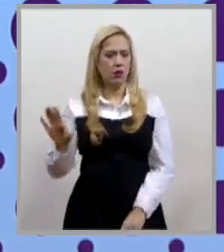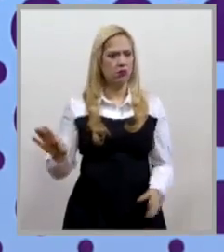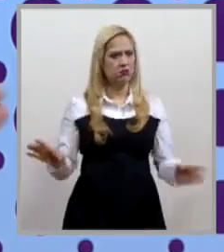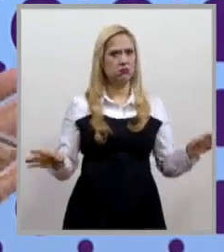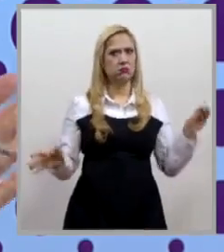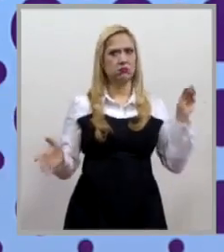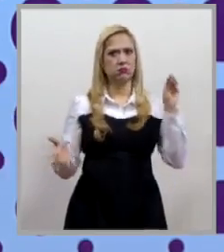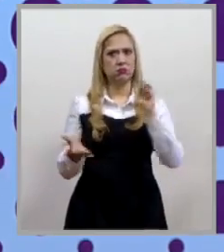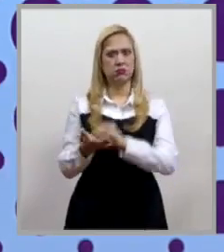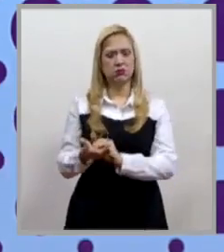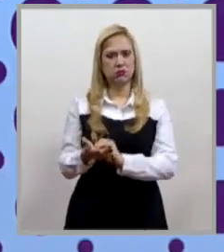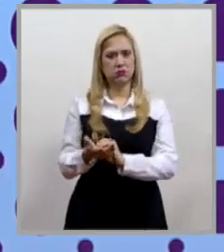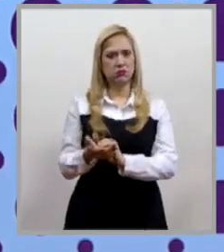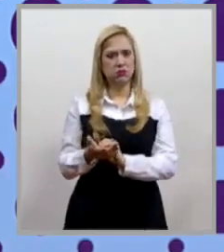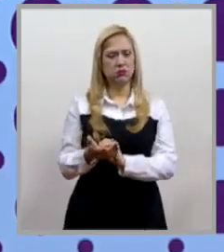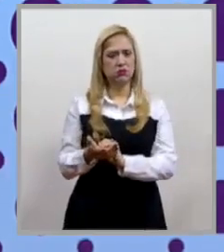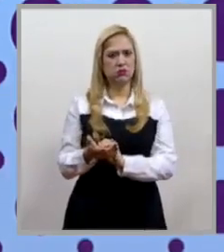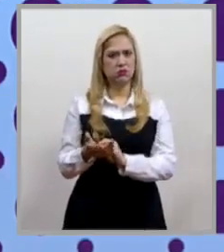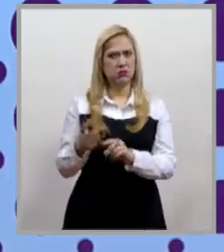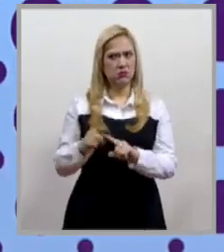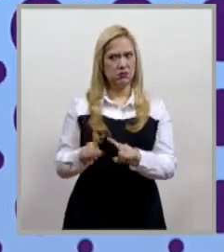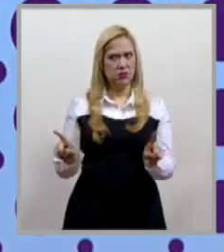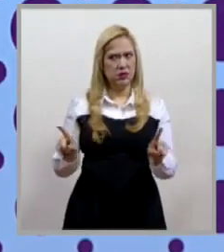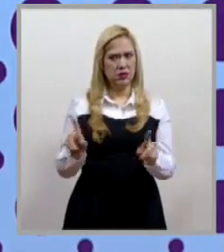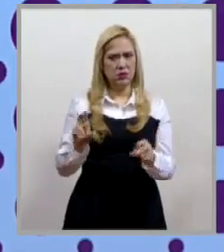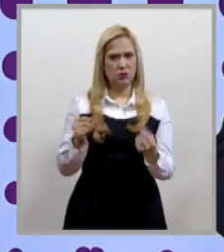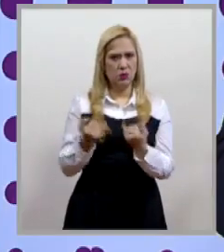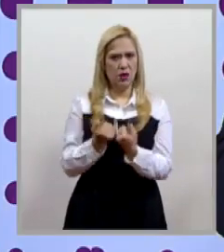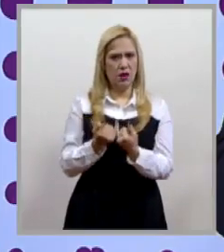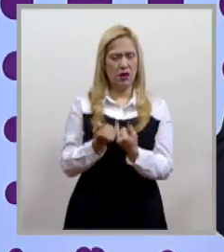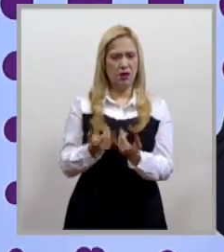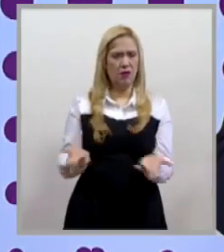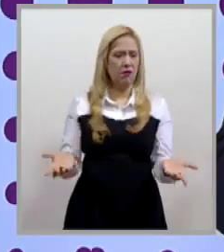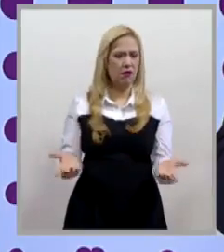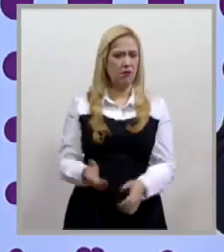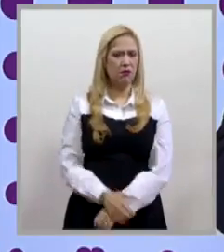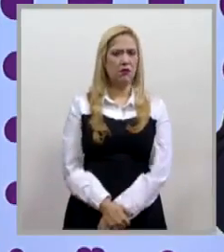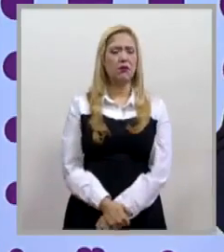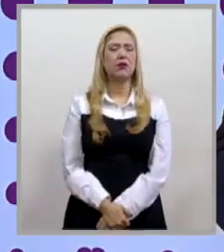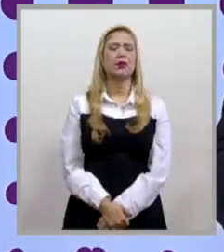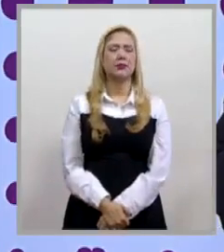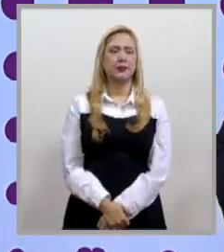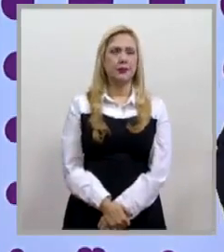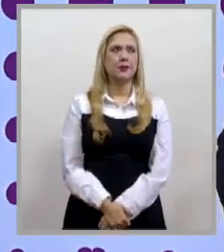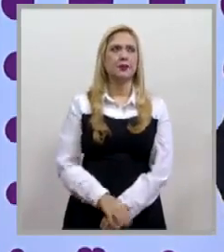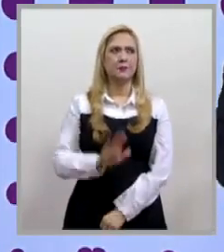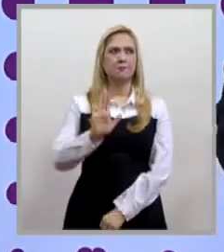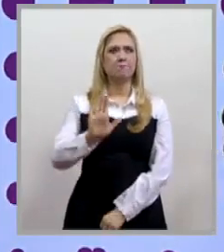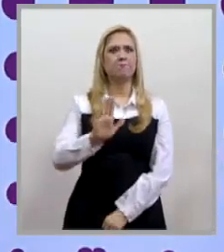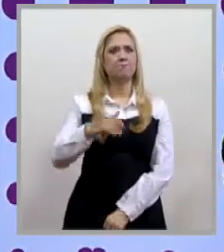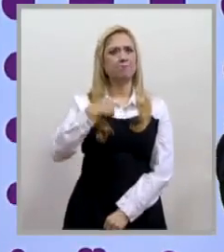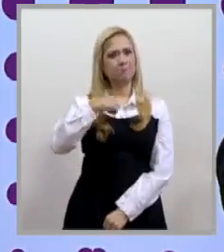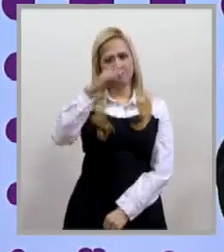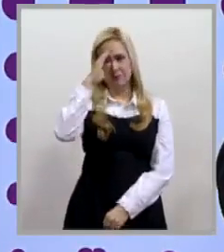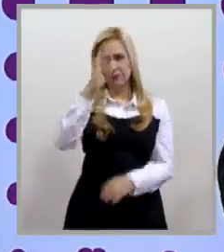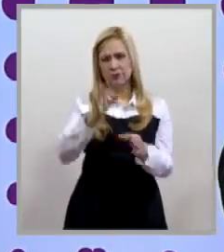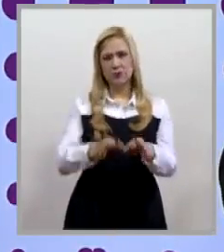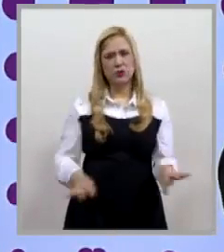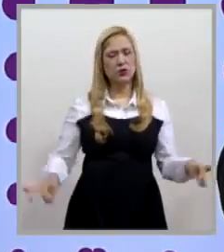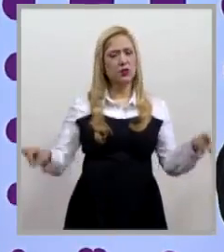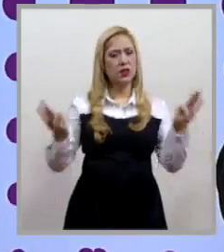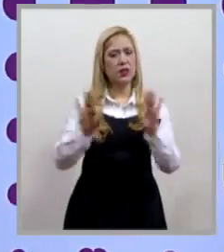conducta, una sola descripción de la conducta en temas penales? Claro que sí. Yo creo que es